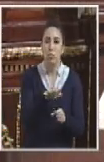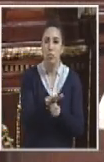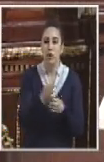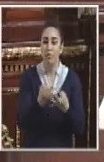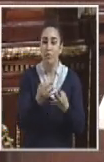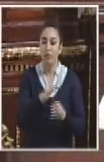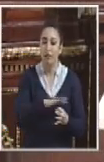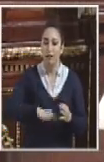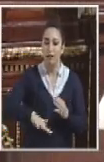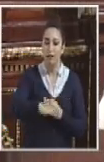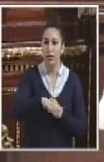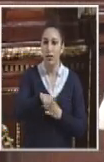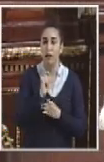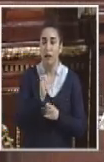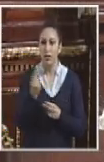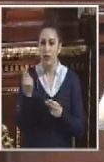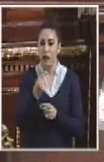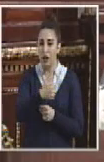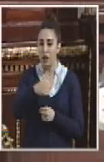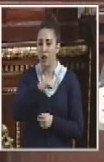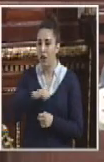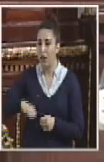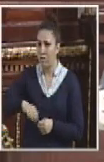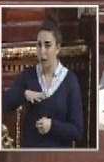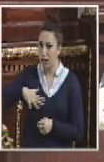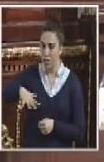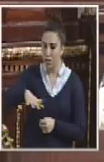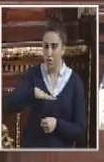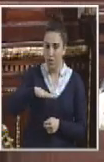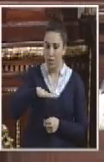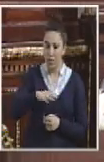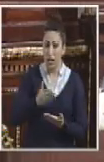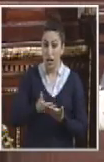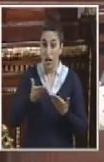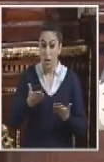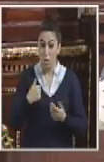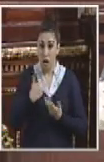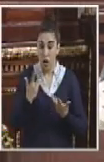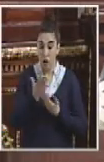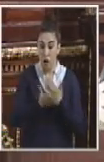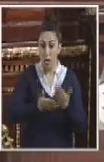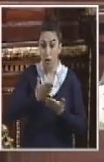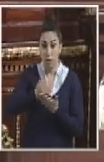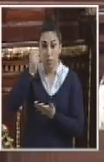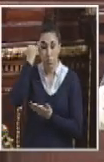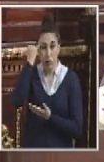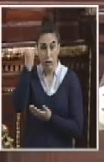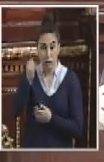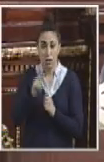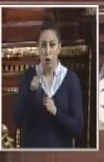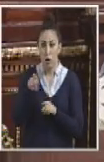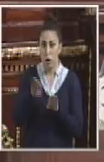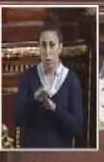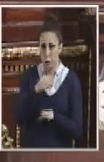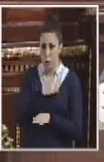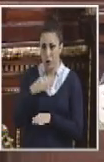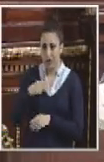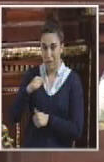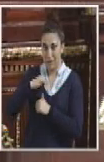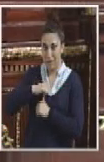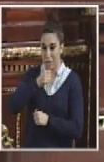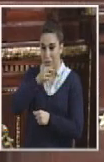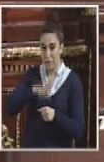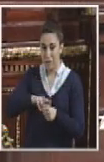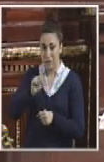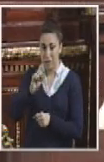necesidades de cada demarcación territorial. Finalmente, estamos proponiendo que, como parte de sus obligaciones, las